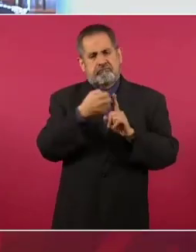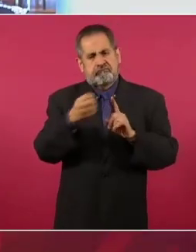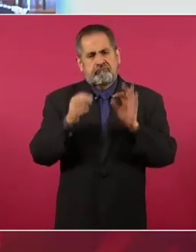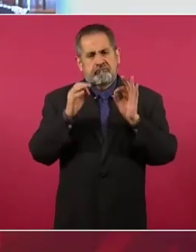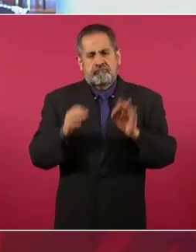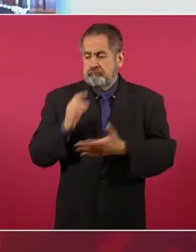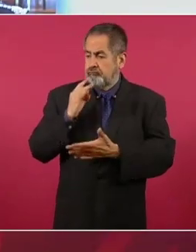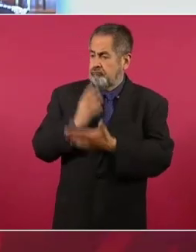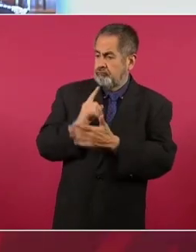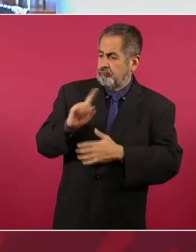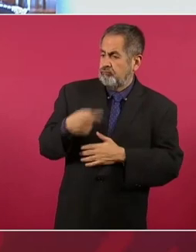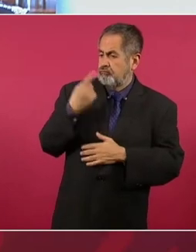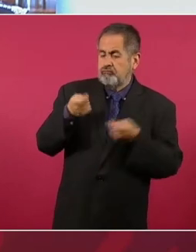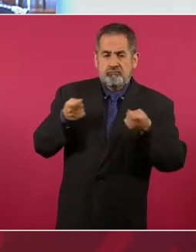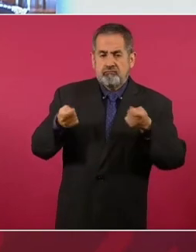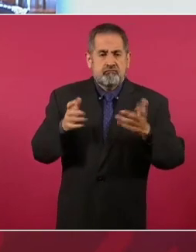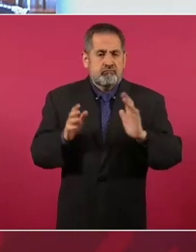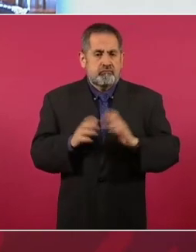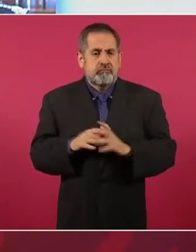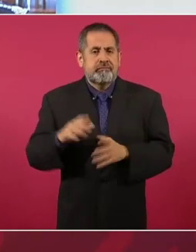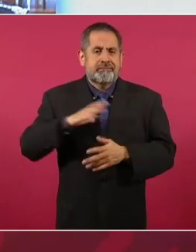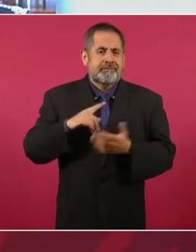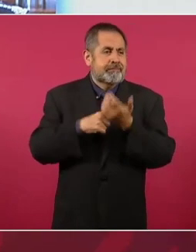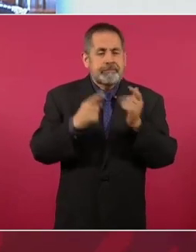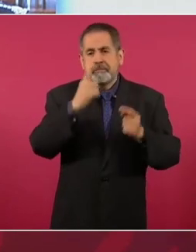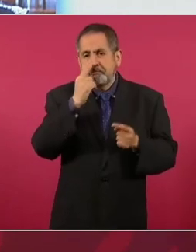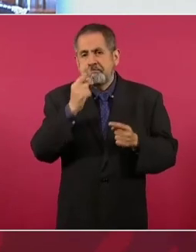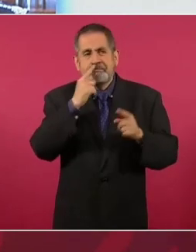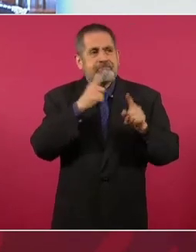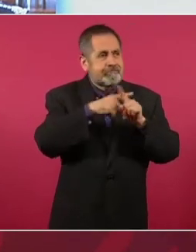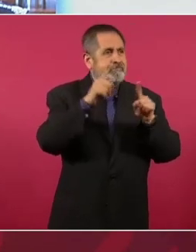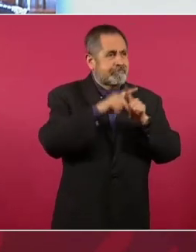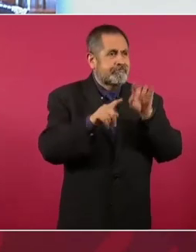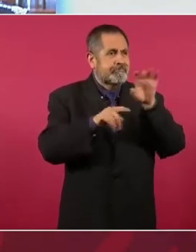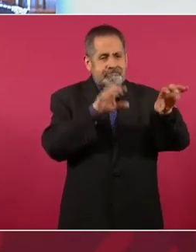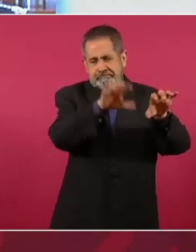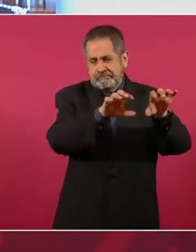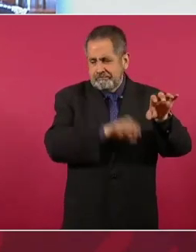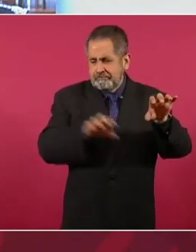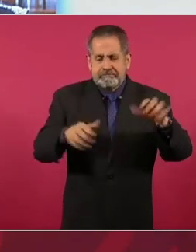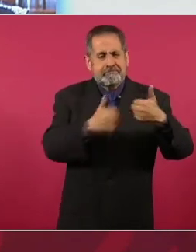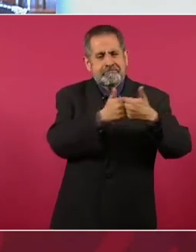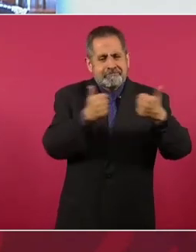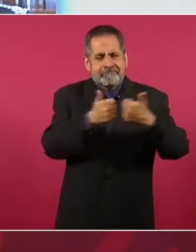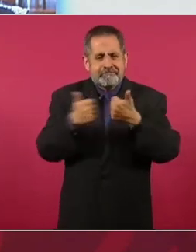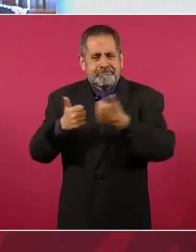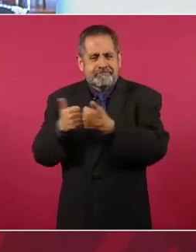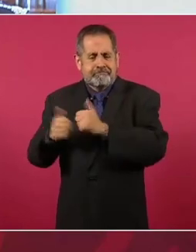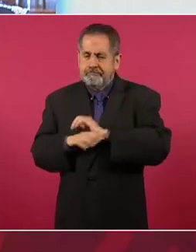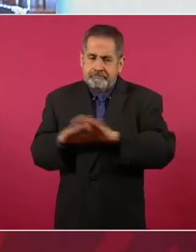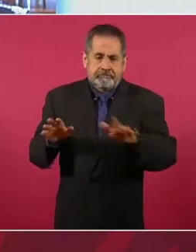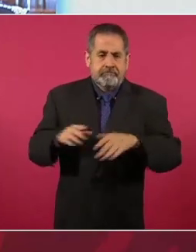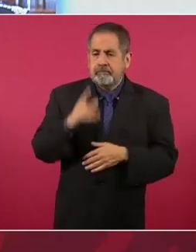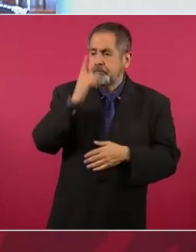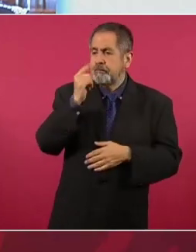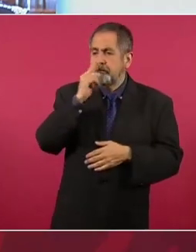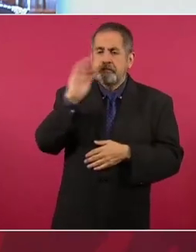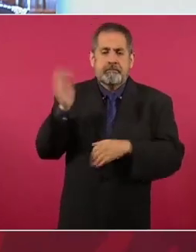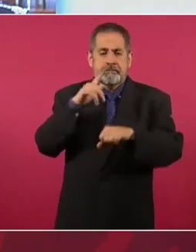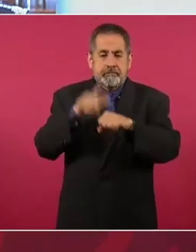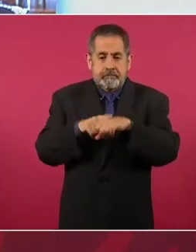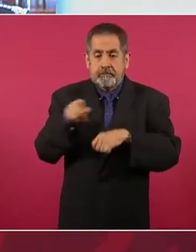solo organismo. Teníamos cientos de policías de diferente tipo y, como ya se ha dicho, la Policía Federal, cuyo titular está